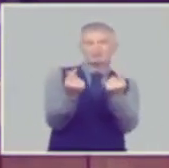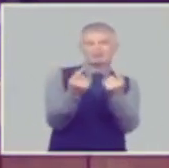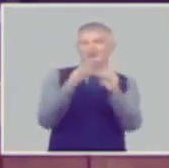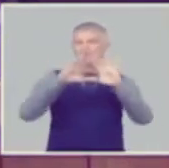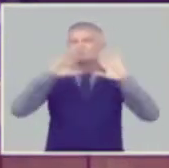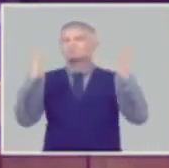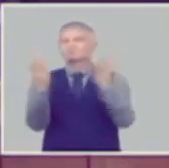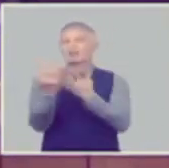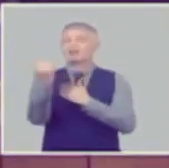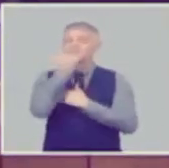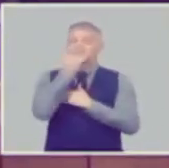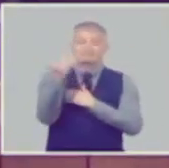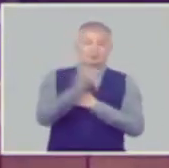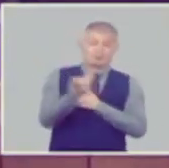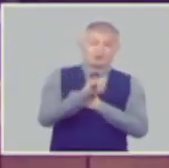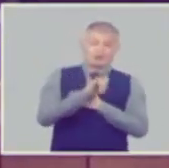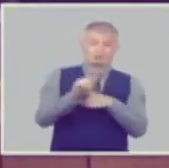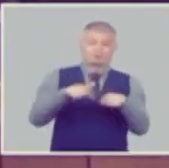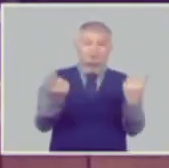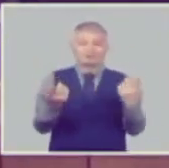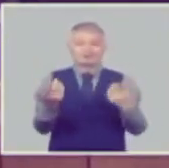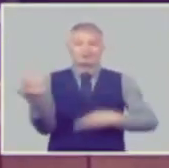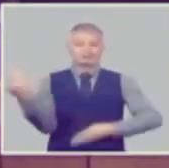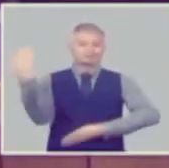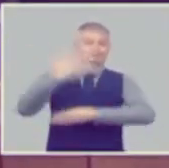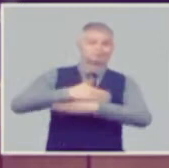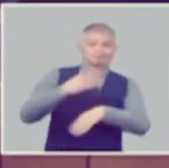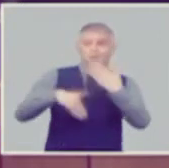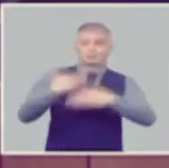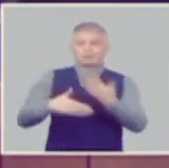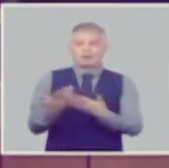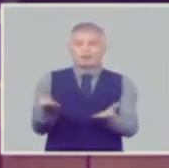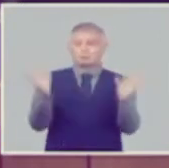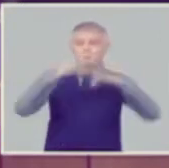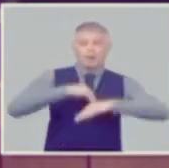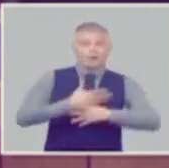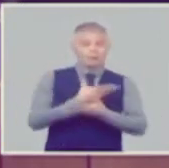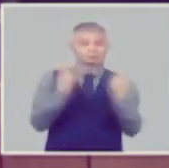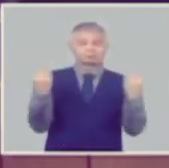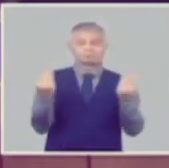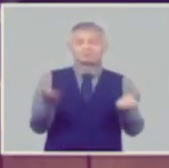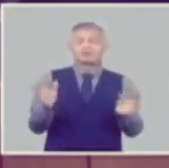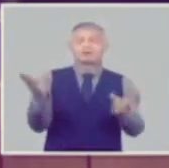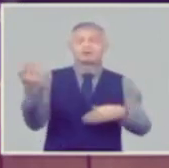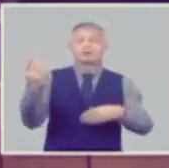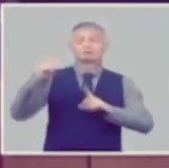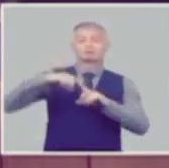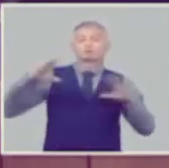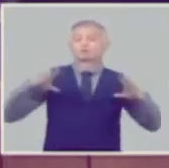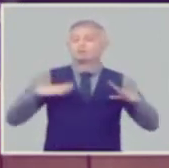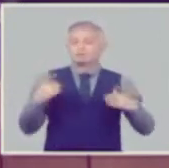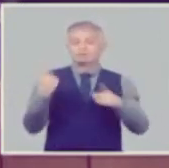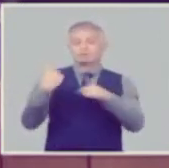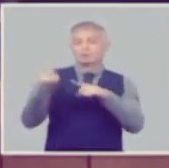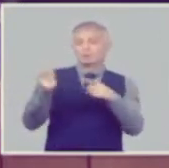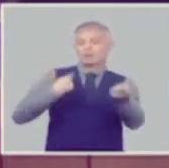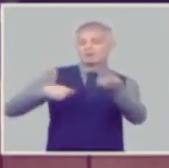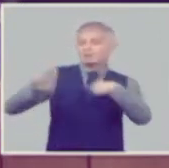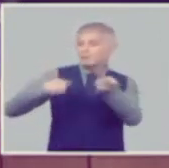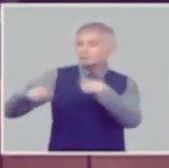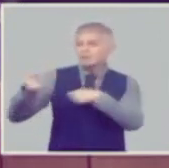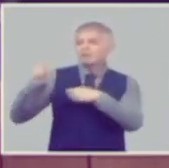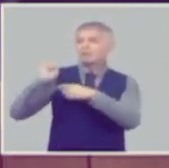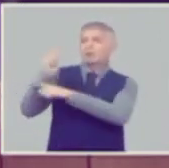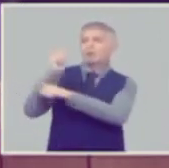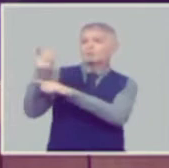la consecuente interrupción de la actividad turística, una de las principales fuentes de ingresos del país, la contracción de las importaciones,